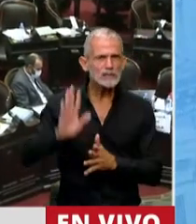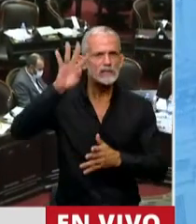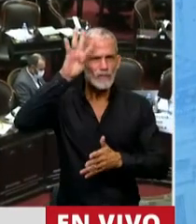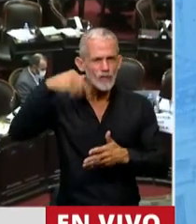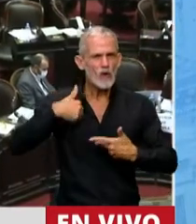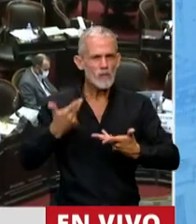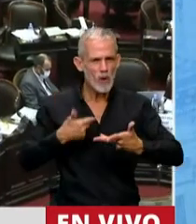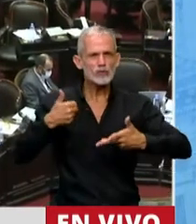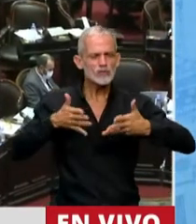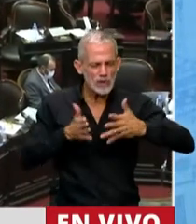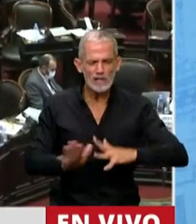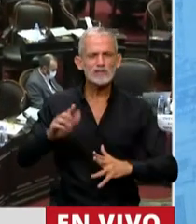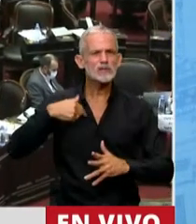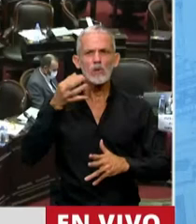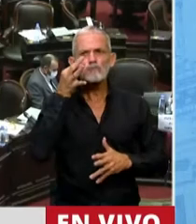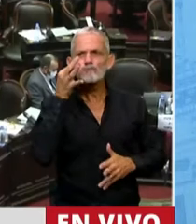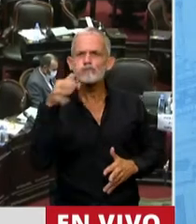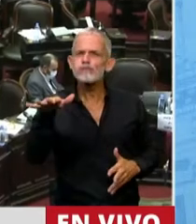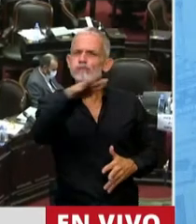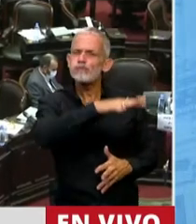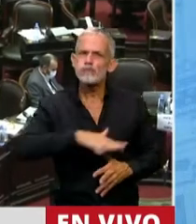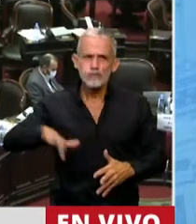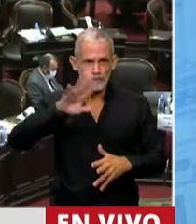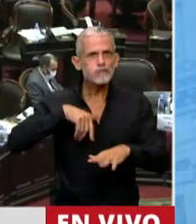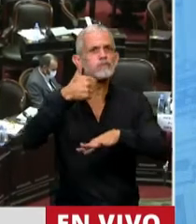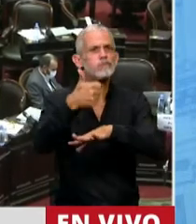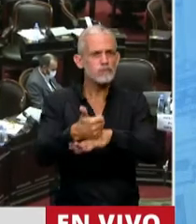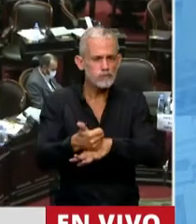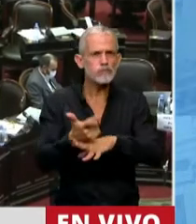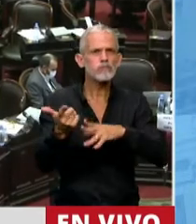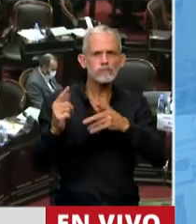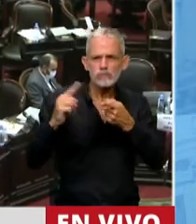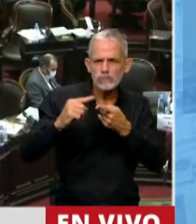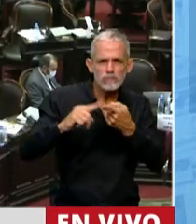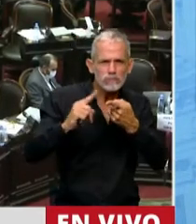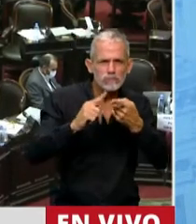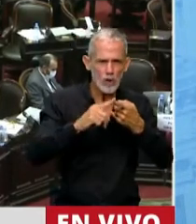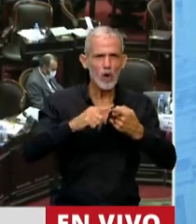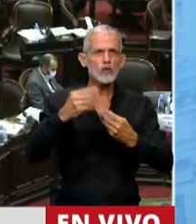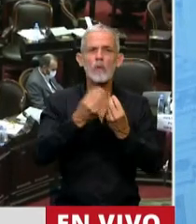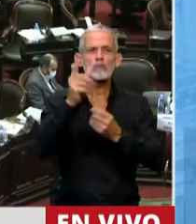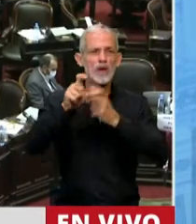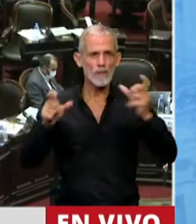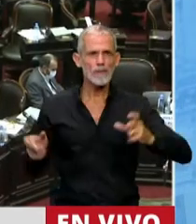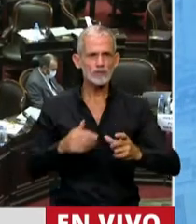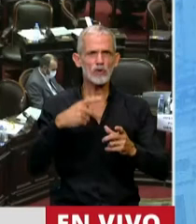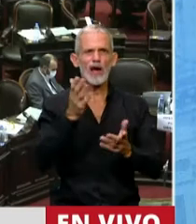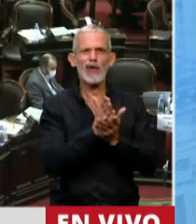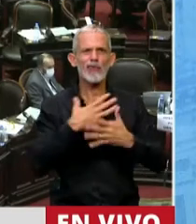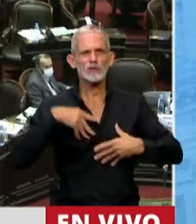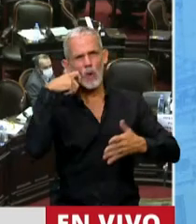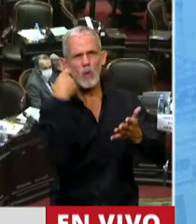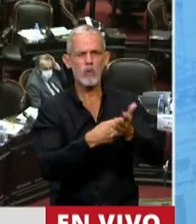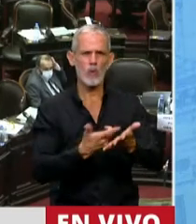y como formoseño lo vivo y conozco y estuve mano a mano con muchas de las víctimas que fueron violadas sus derechos